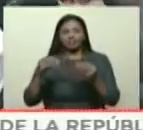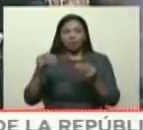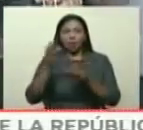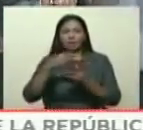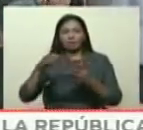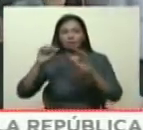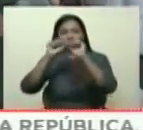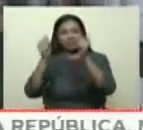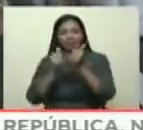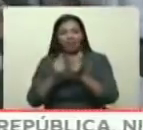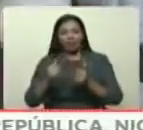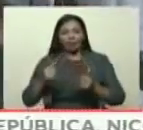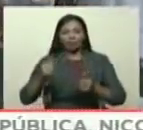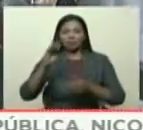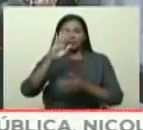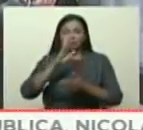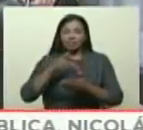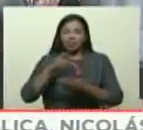arte, te bautizo.